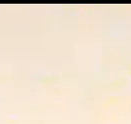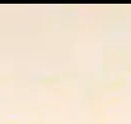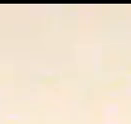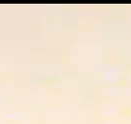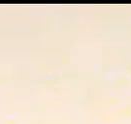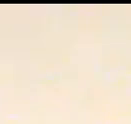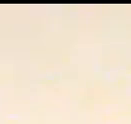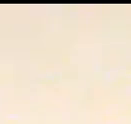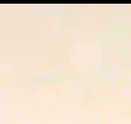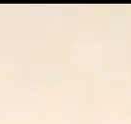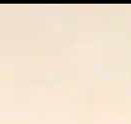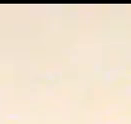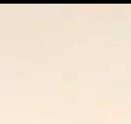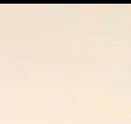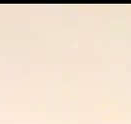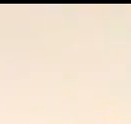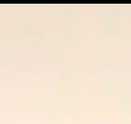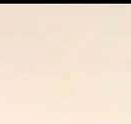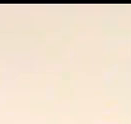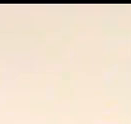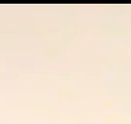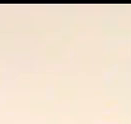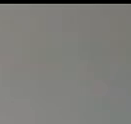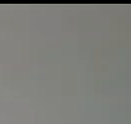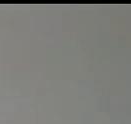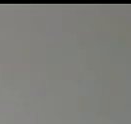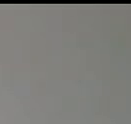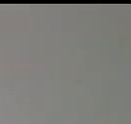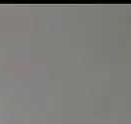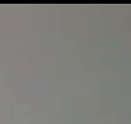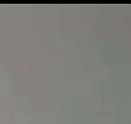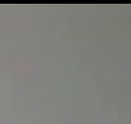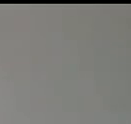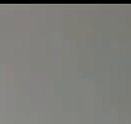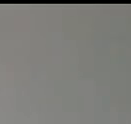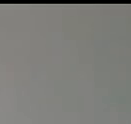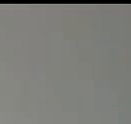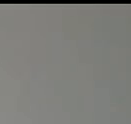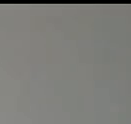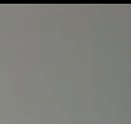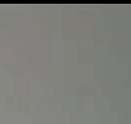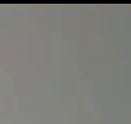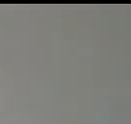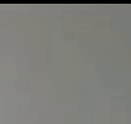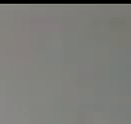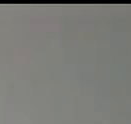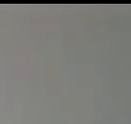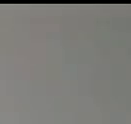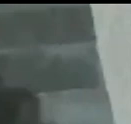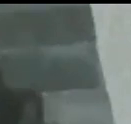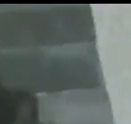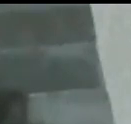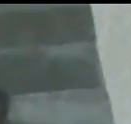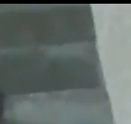Perfecto, pues nos vemos. Hasta luego. En fin. Igualmente. Hasta luego. Gracias, Adán. Bye. Adiós. Adán, una pregunta.